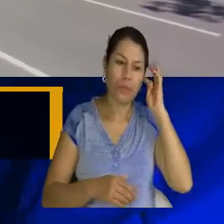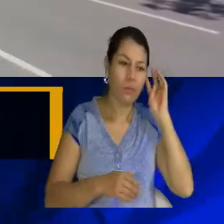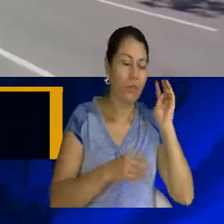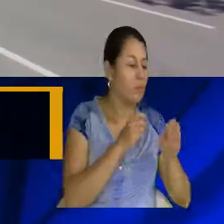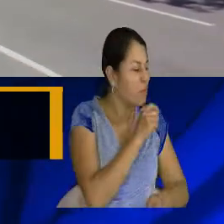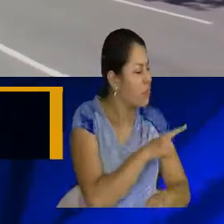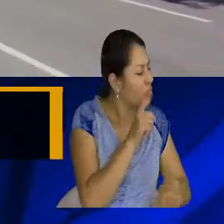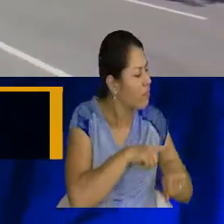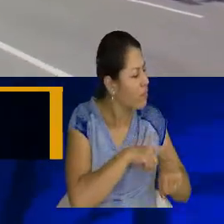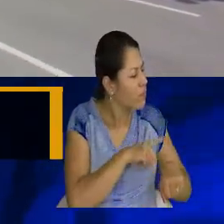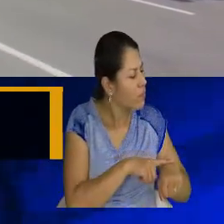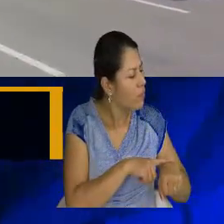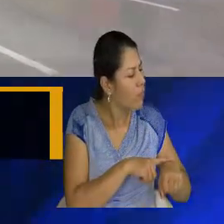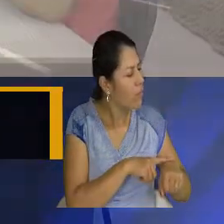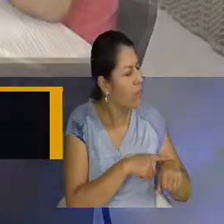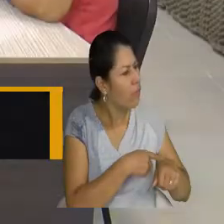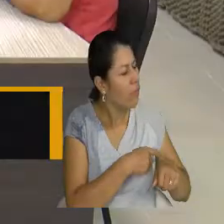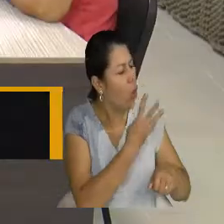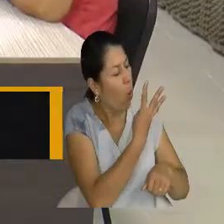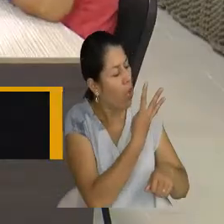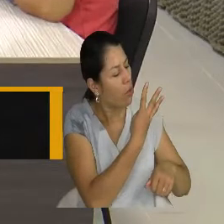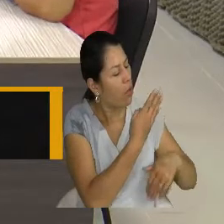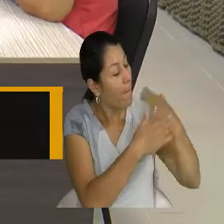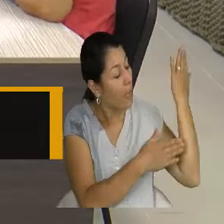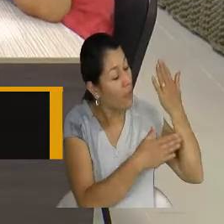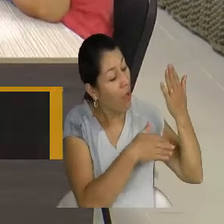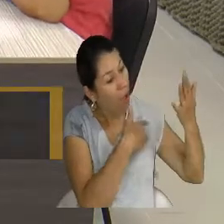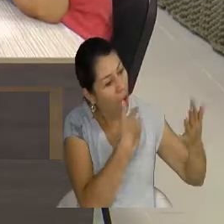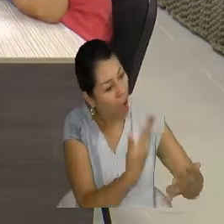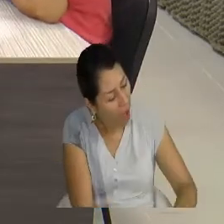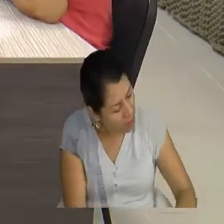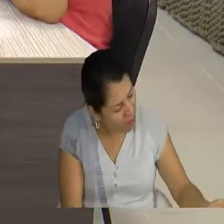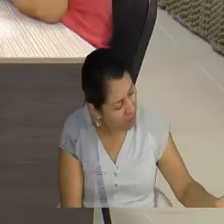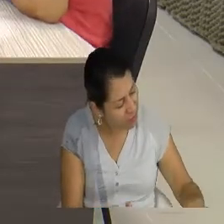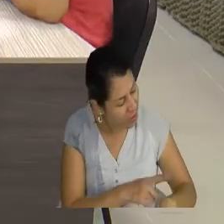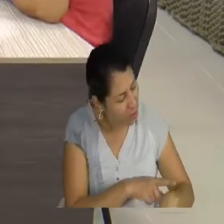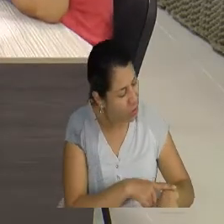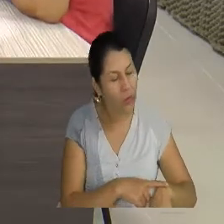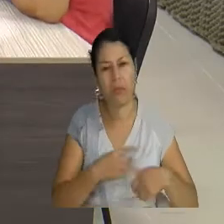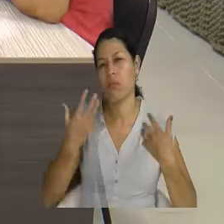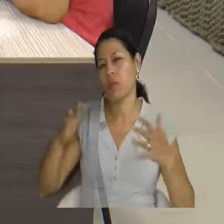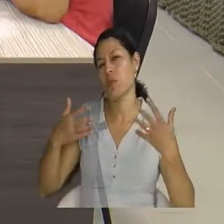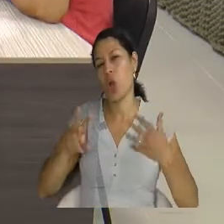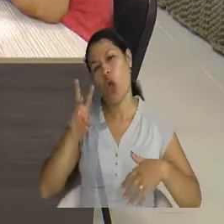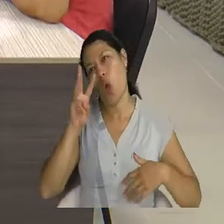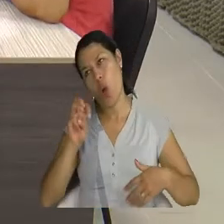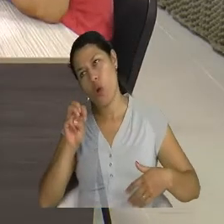este desfile? ¿De 4 a...? Nosotros estamos esperando que entre 8 y 9 de la noche...